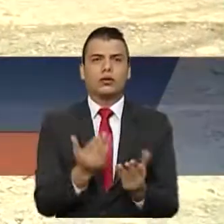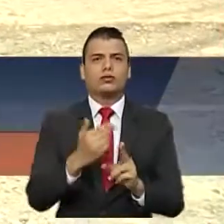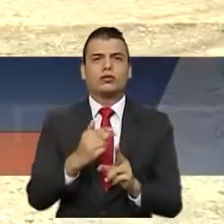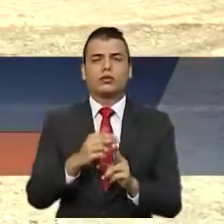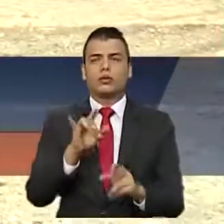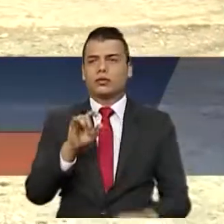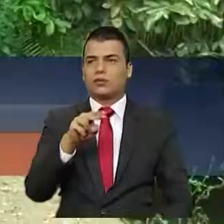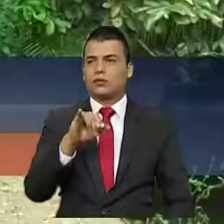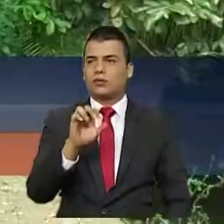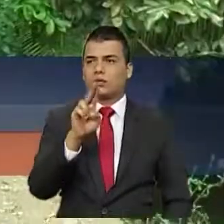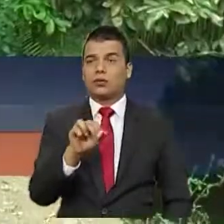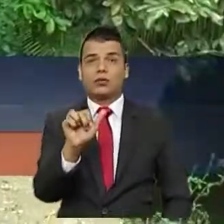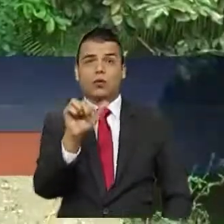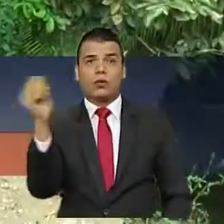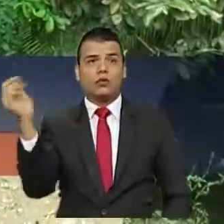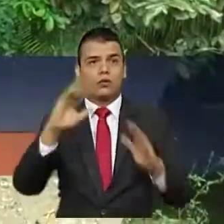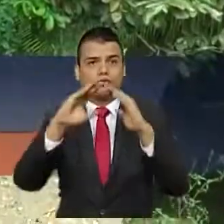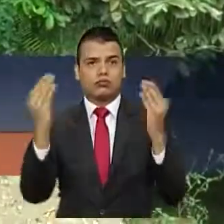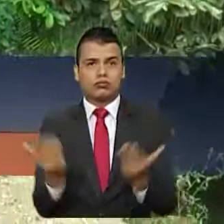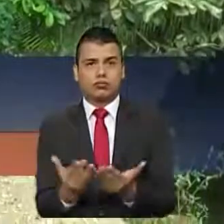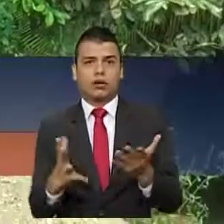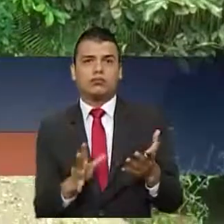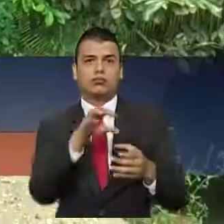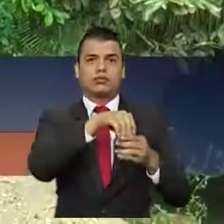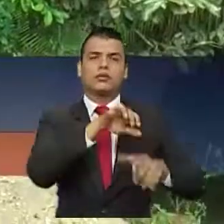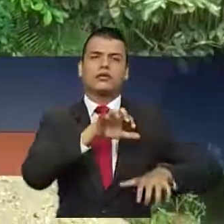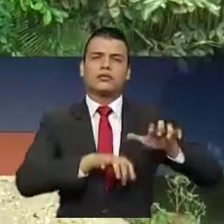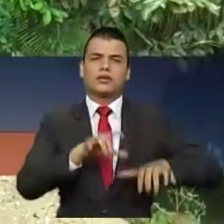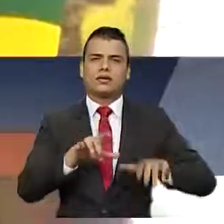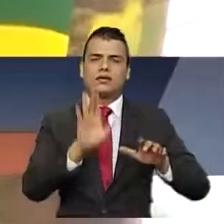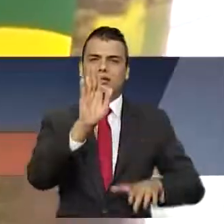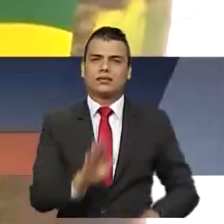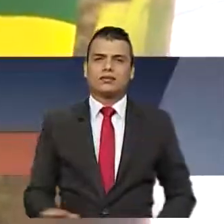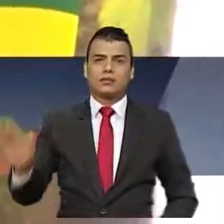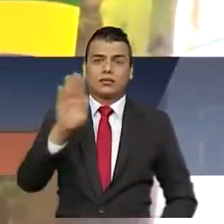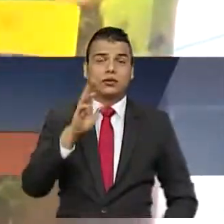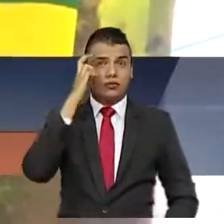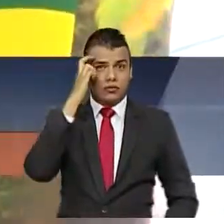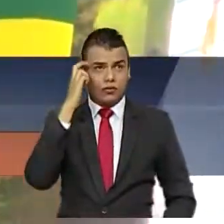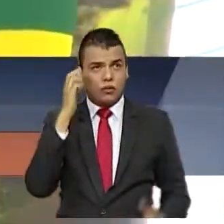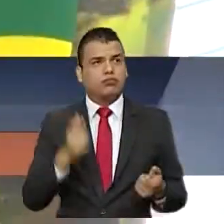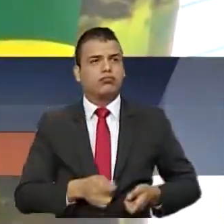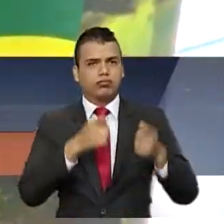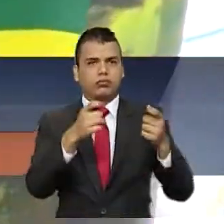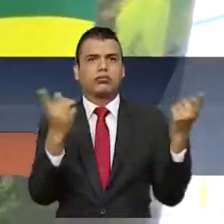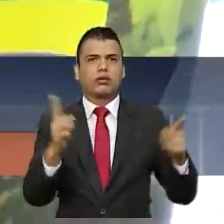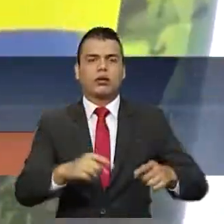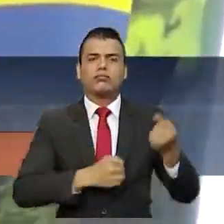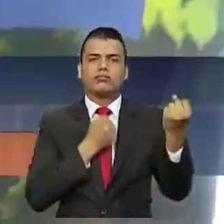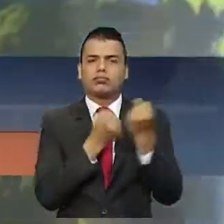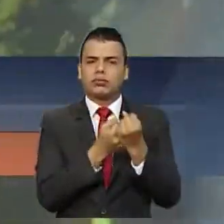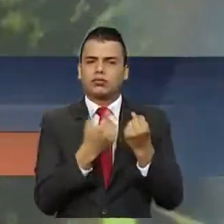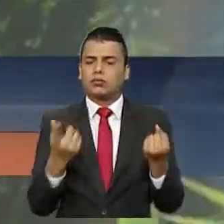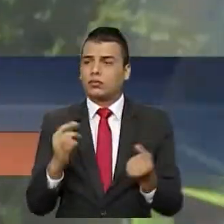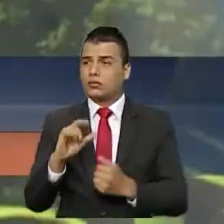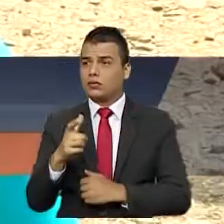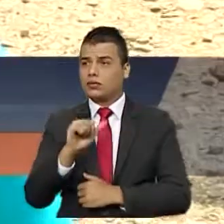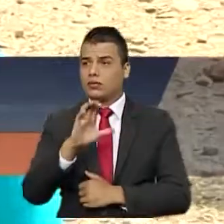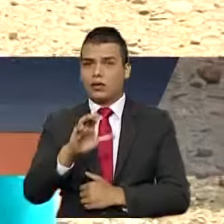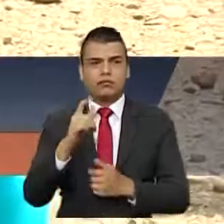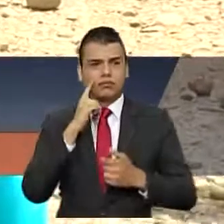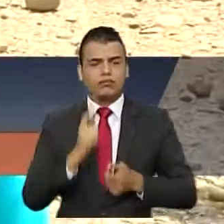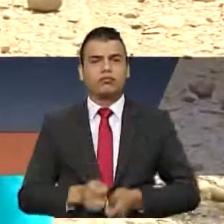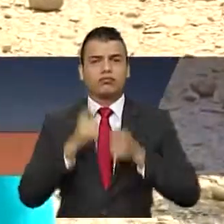otro colegio que va a pasar a la Secretaría del Departamento del Chocó. La decisión de ligar en Belén de Bajirá,